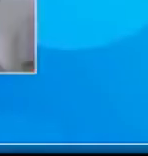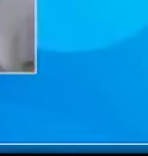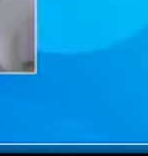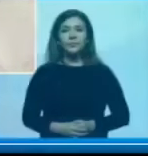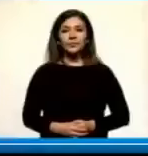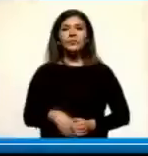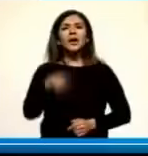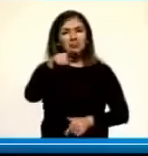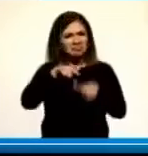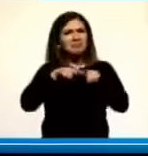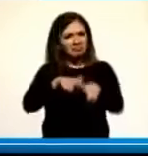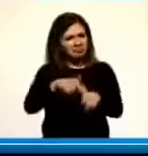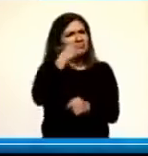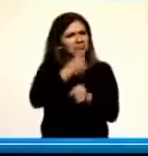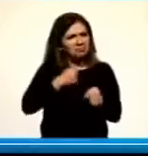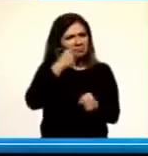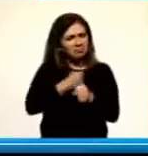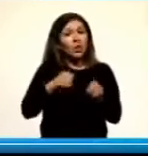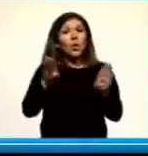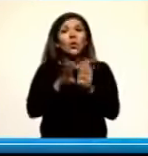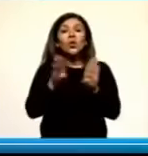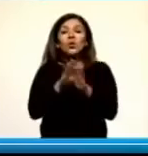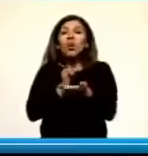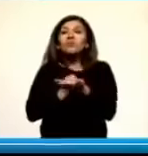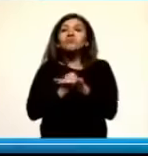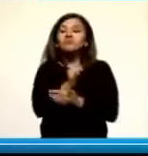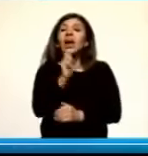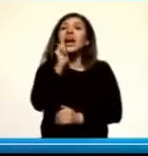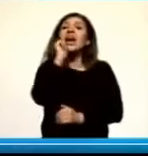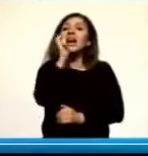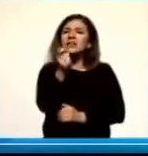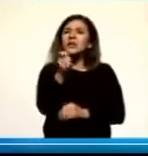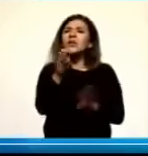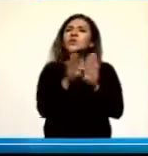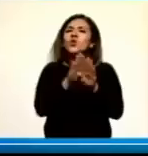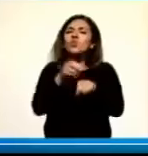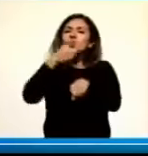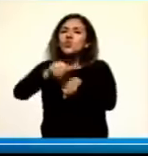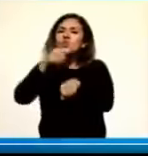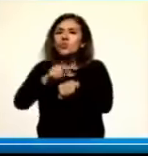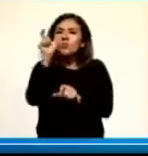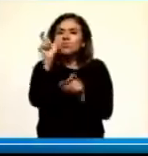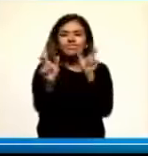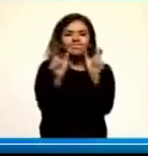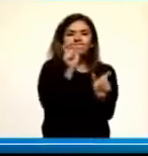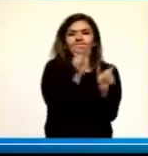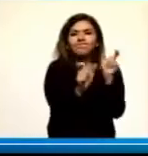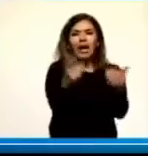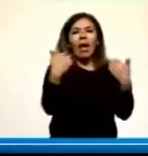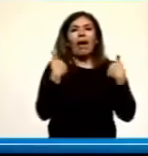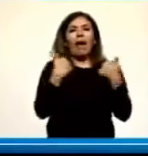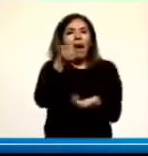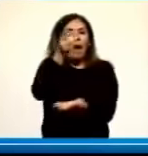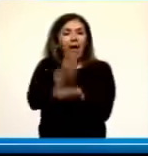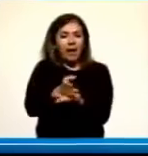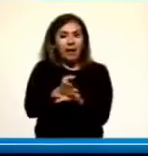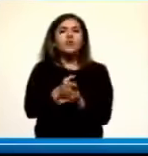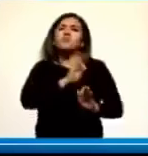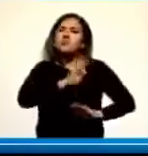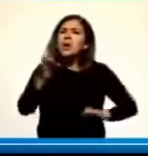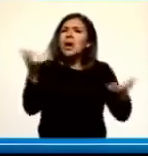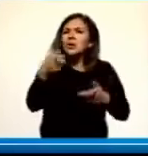Sigue practicando para determinar lo que representa la posición de cada dígito en un número. Puedes